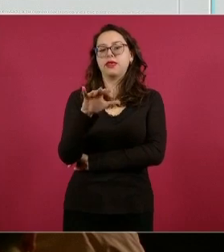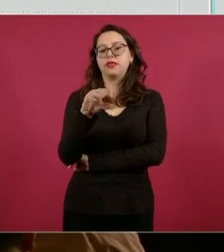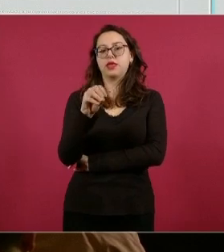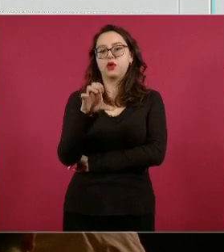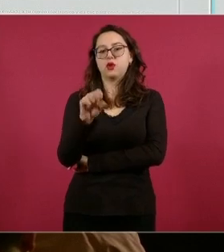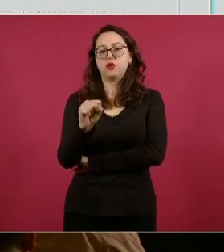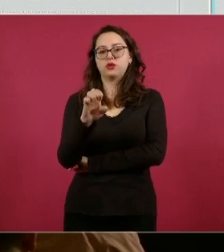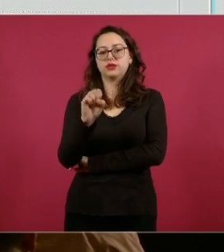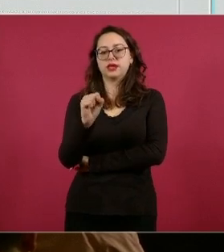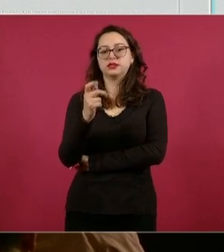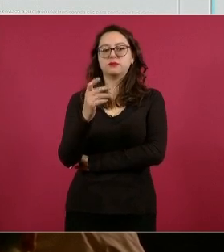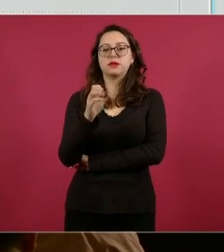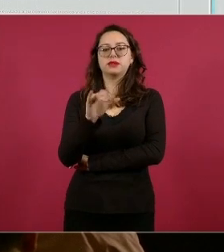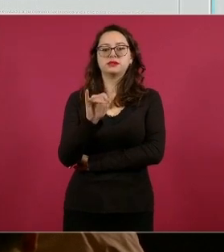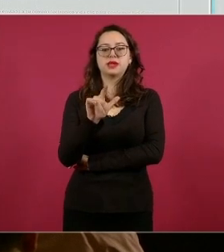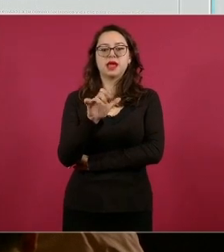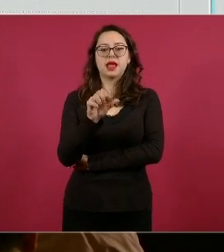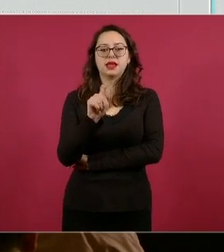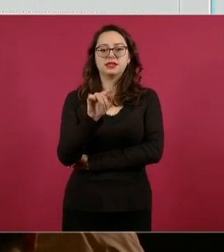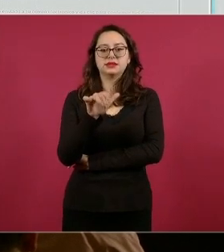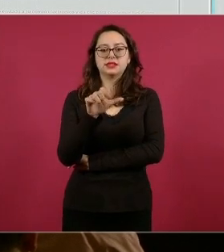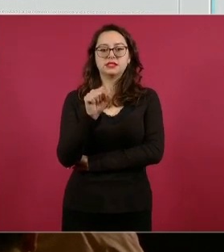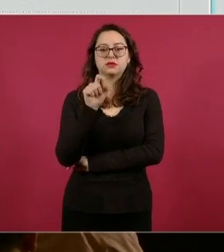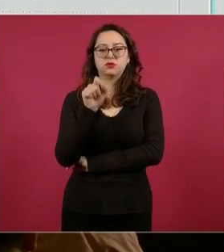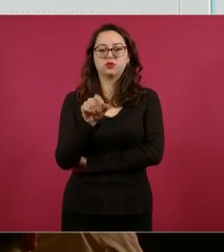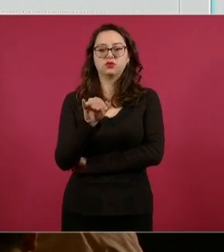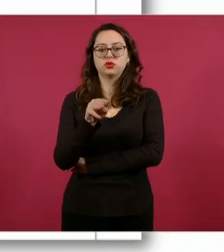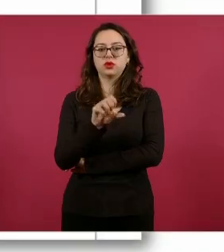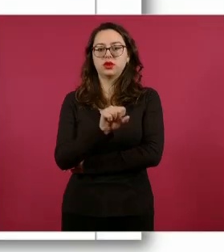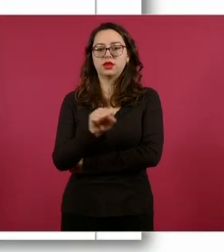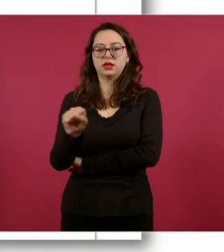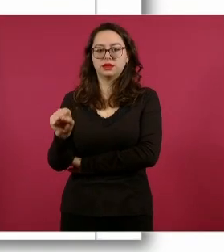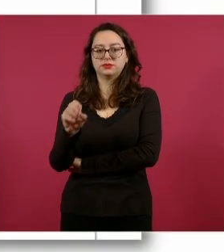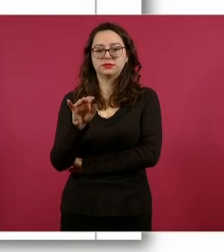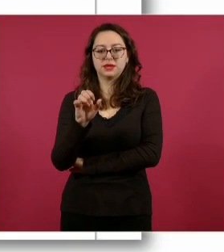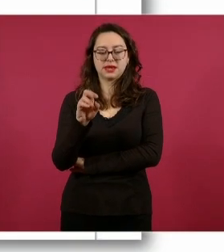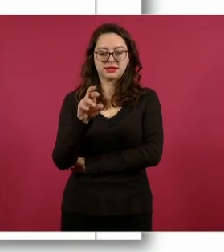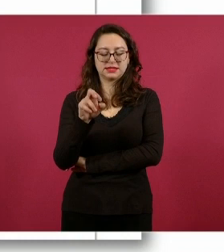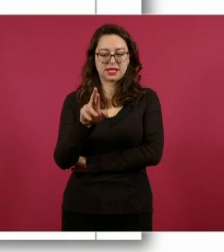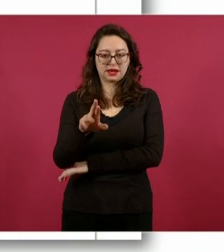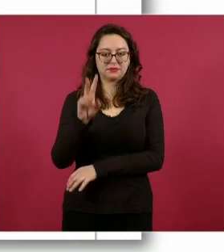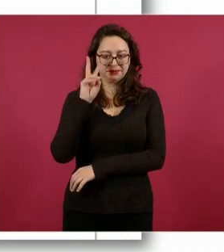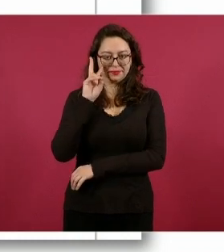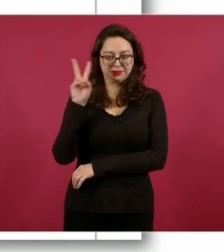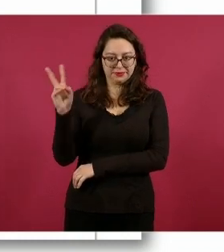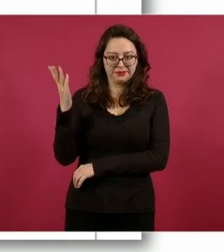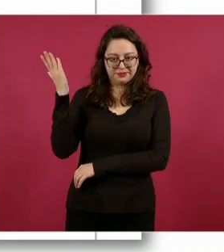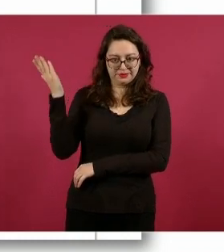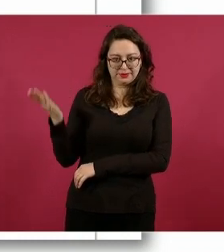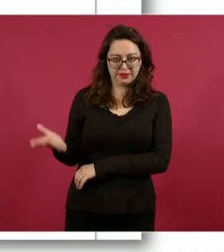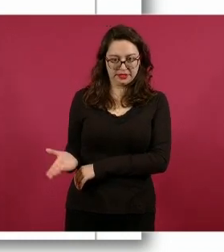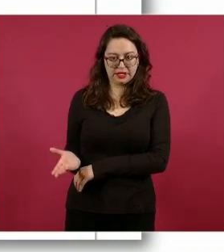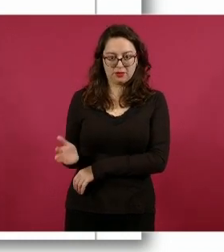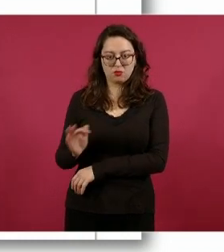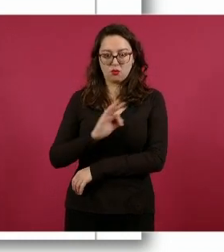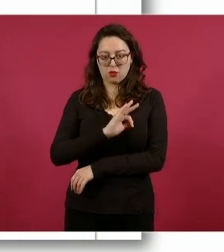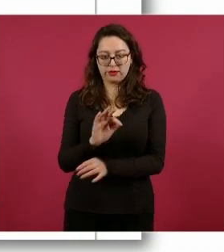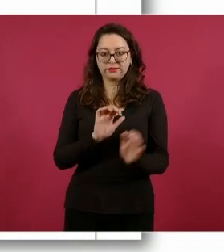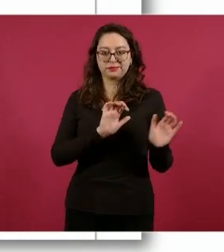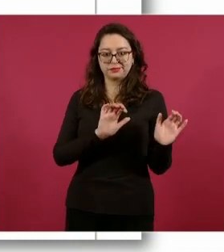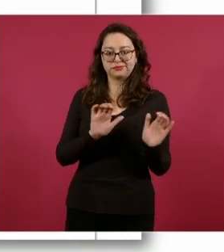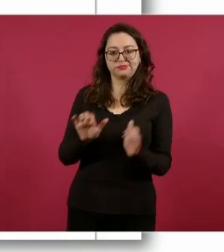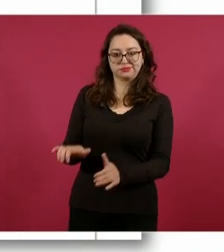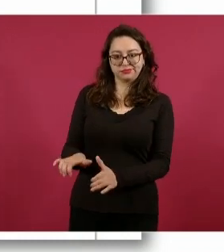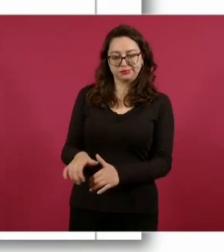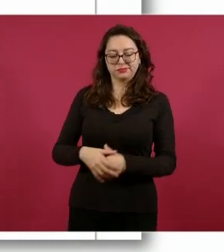ahí pueden ingresando su CURP, observar toda la oferta laboral que se tiene para ustedes